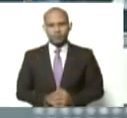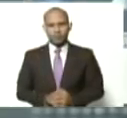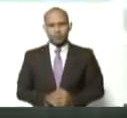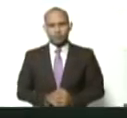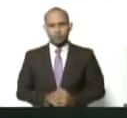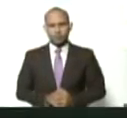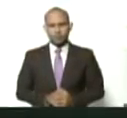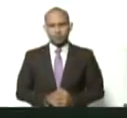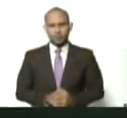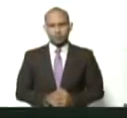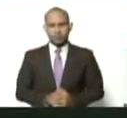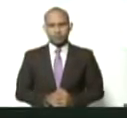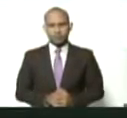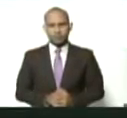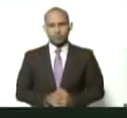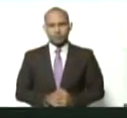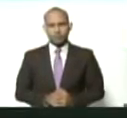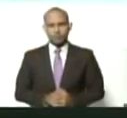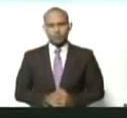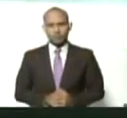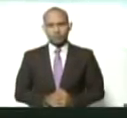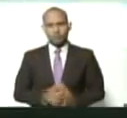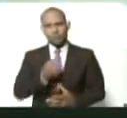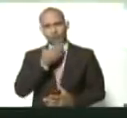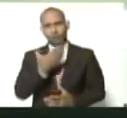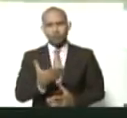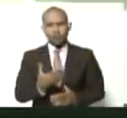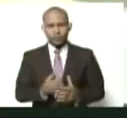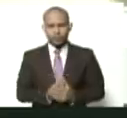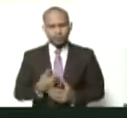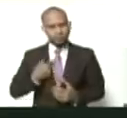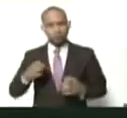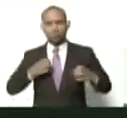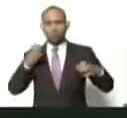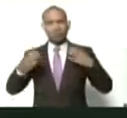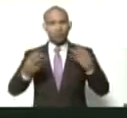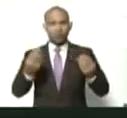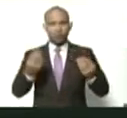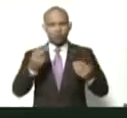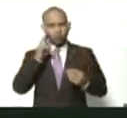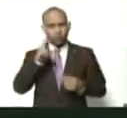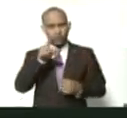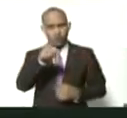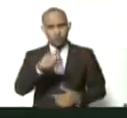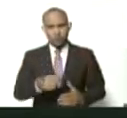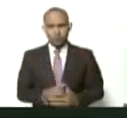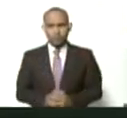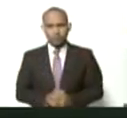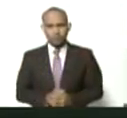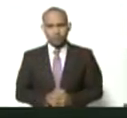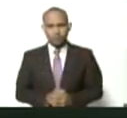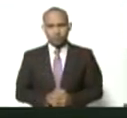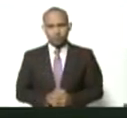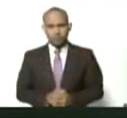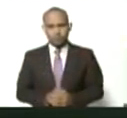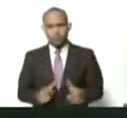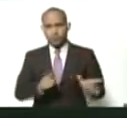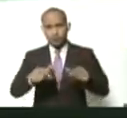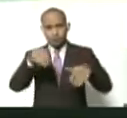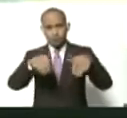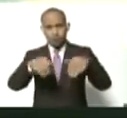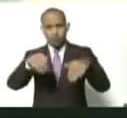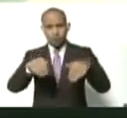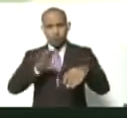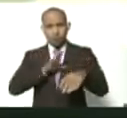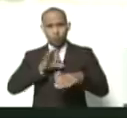Venceremos. Venceremos. Bueno, me alegra mucho ver eso. Están las elecciones en Ecuador. Estamos